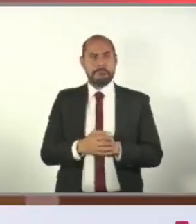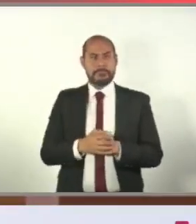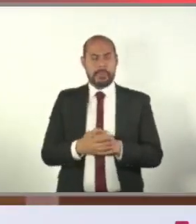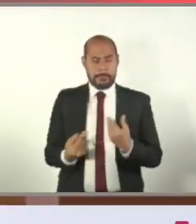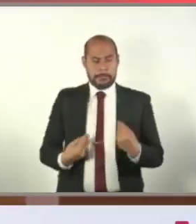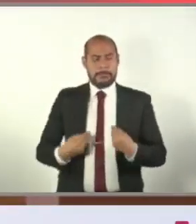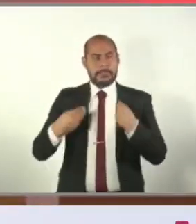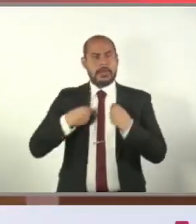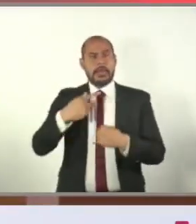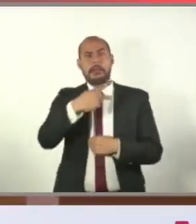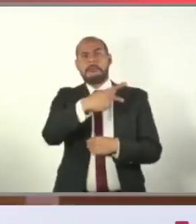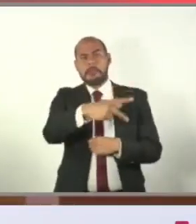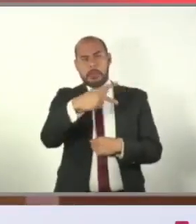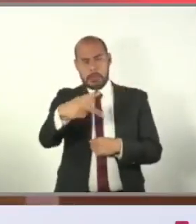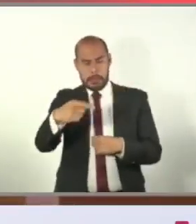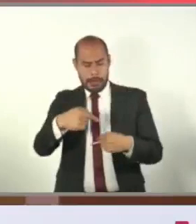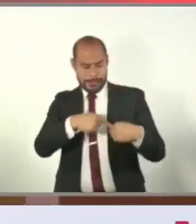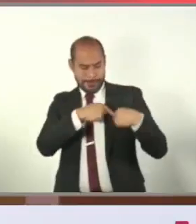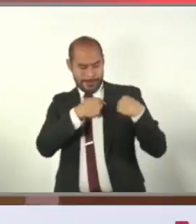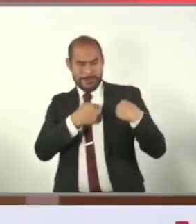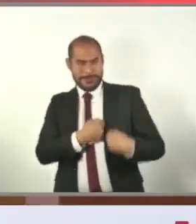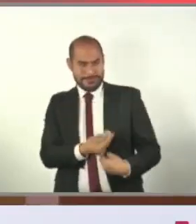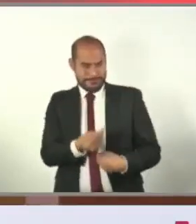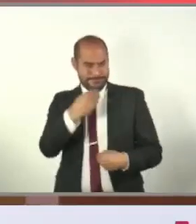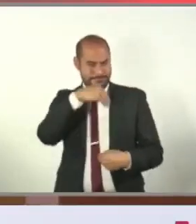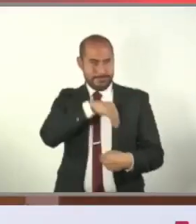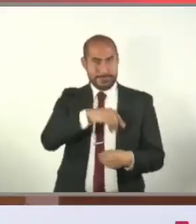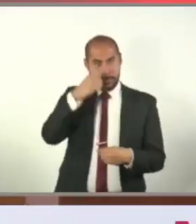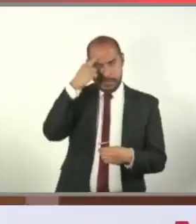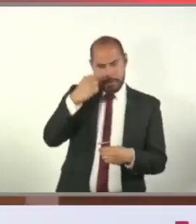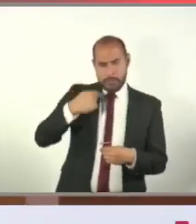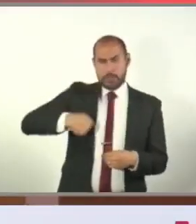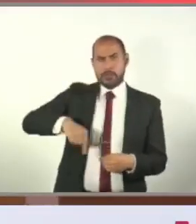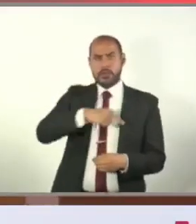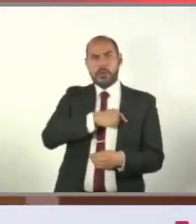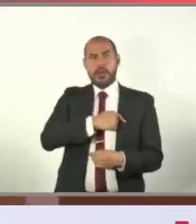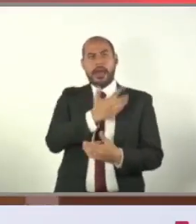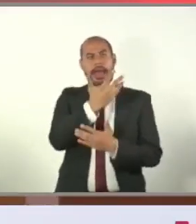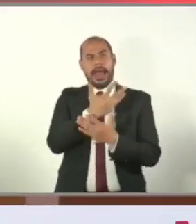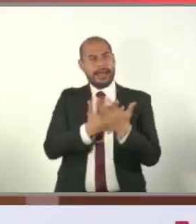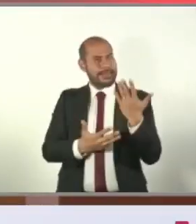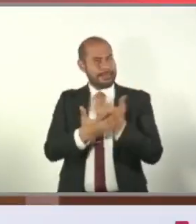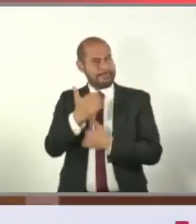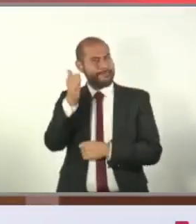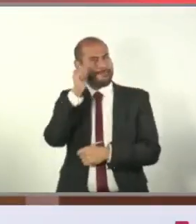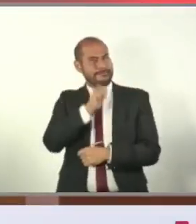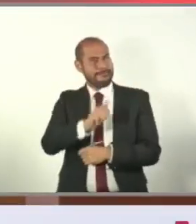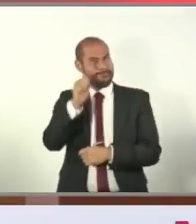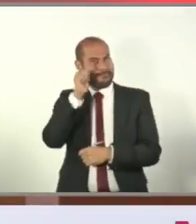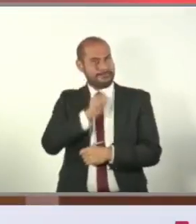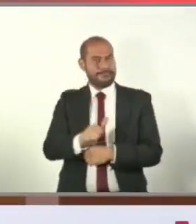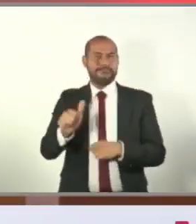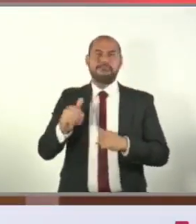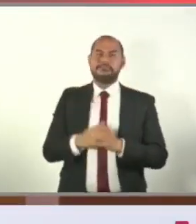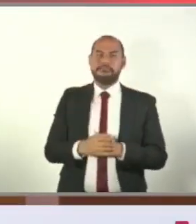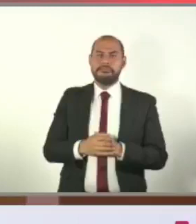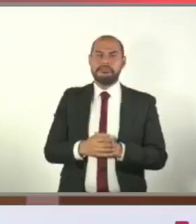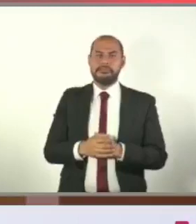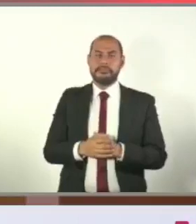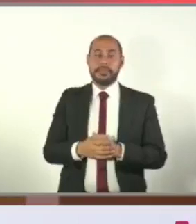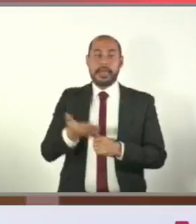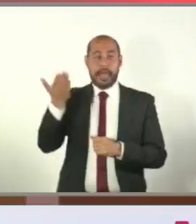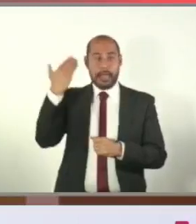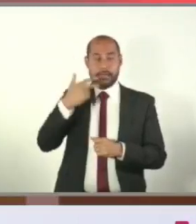vida y en los corazones para que eso sea nuestra acción en todo momento. Decía